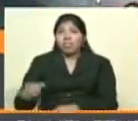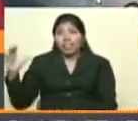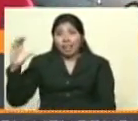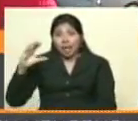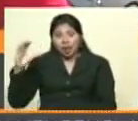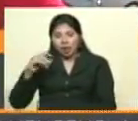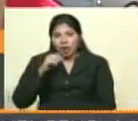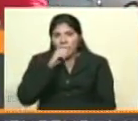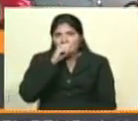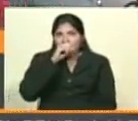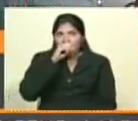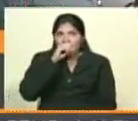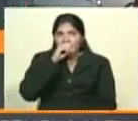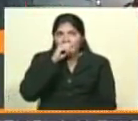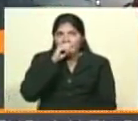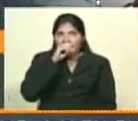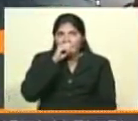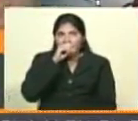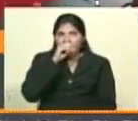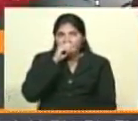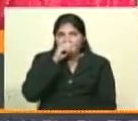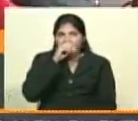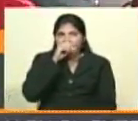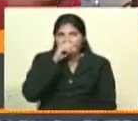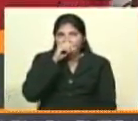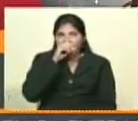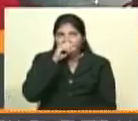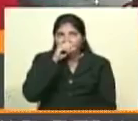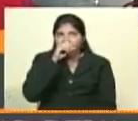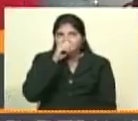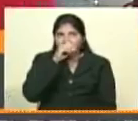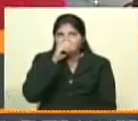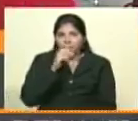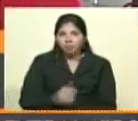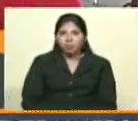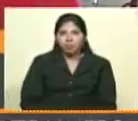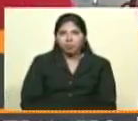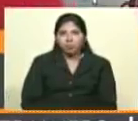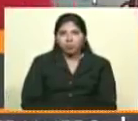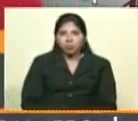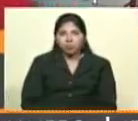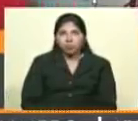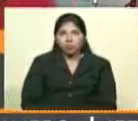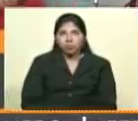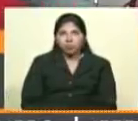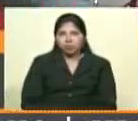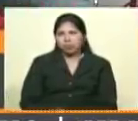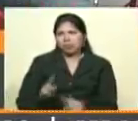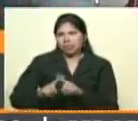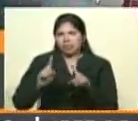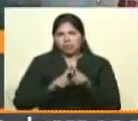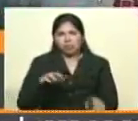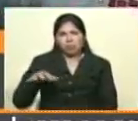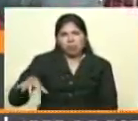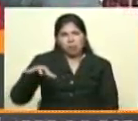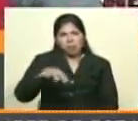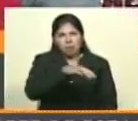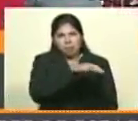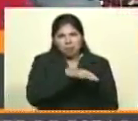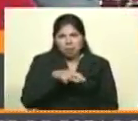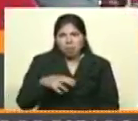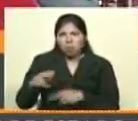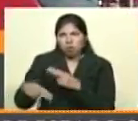Cabrutas, los militantes de Acción Democrática de Guasdualito, de San Cristóbal, de Clarines, de Puerto La Cruz, de